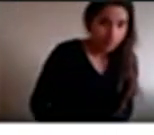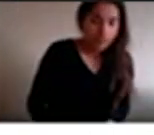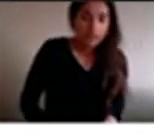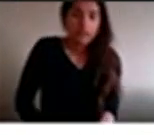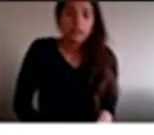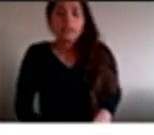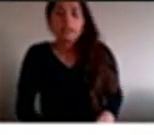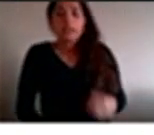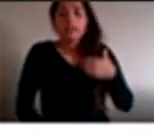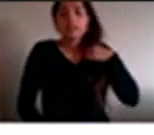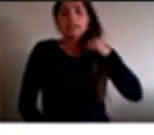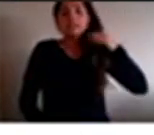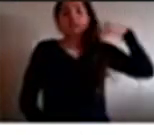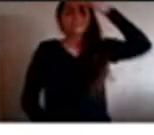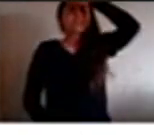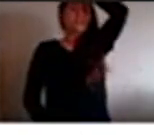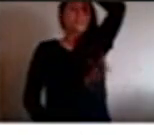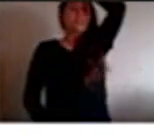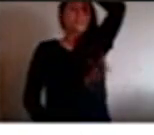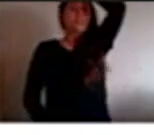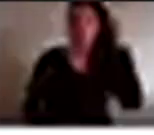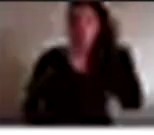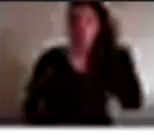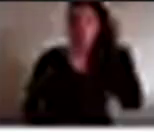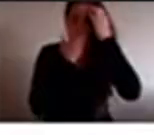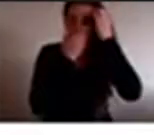nuestra hermana República de Chile.